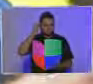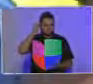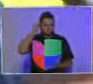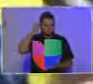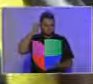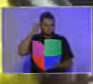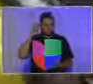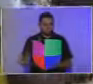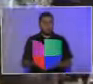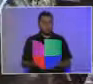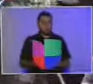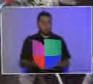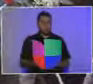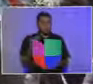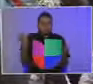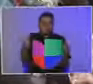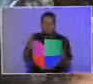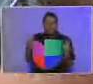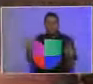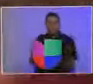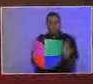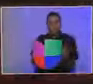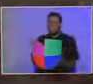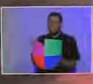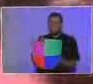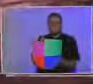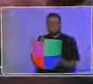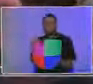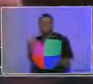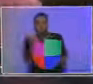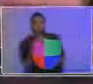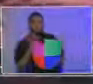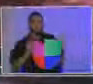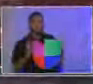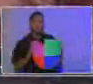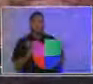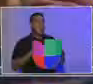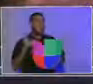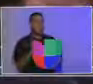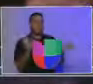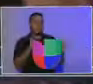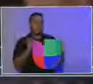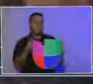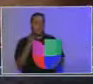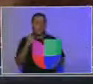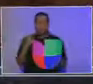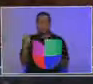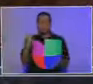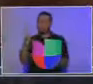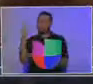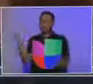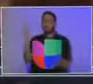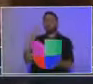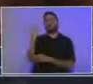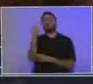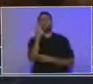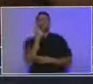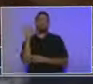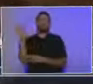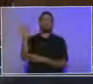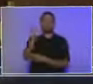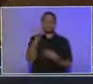Porque está en la cámara aquí a hacer nada. No hicieron nada, tengo siete sin comer nada, no hicieron nada. Llegaron a la cámara y saliste. Así la linda, ¿verdad? Y